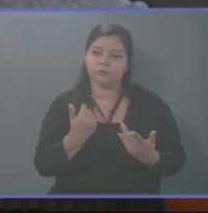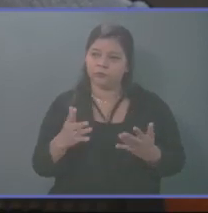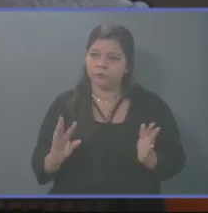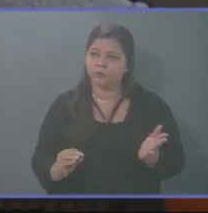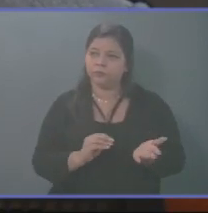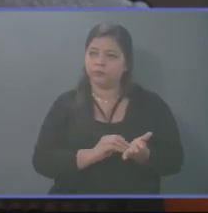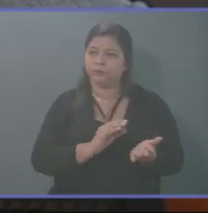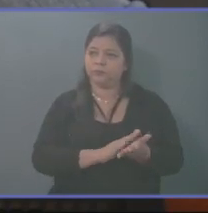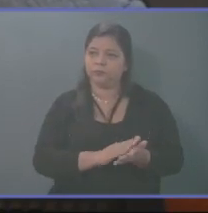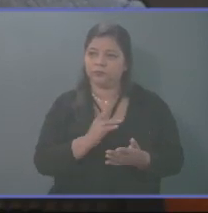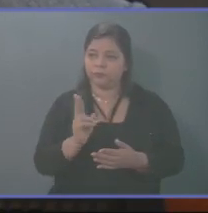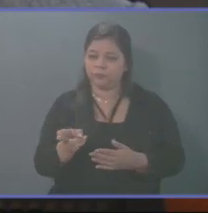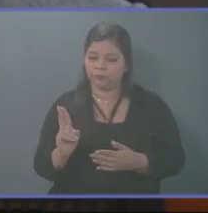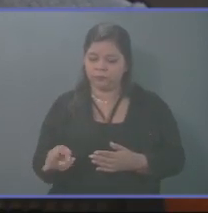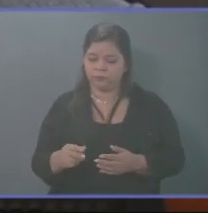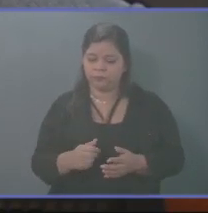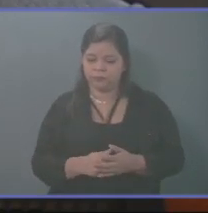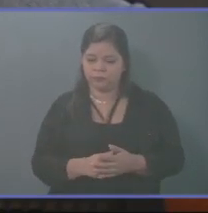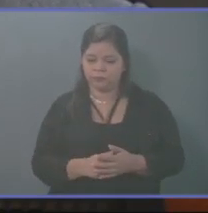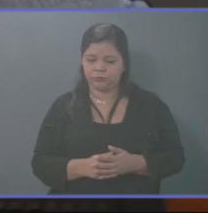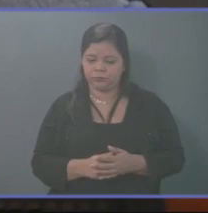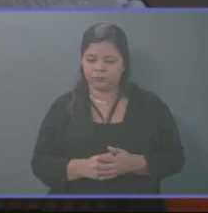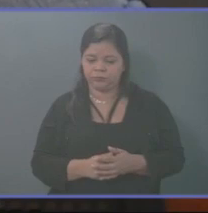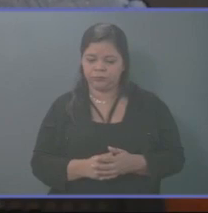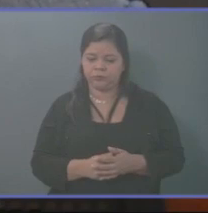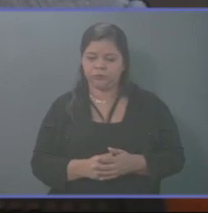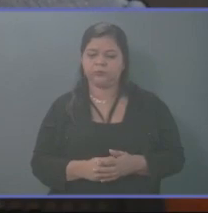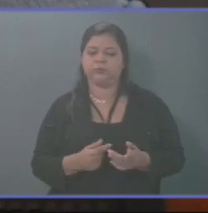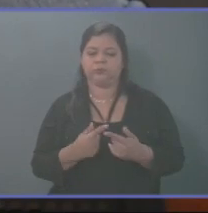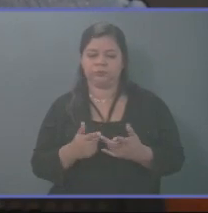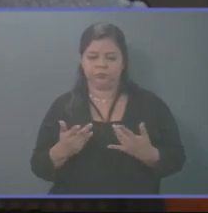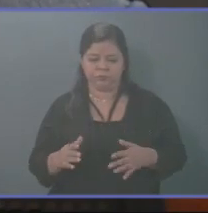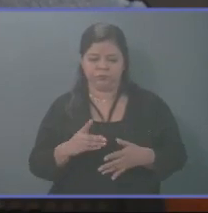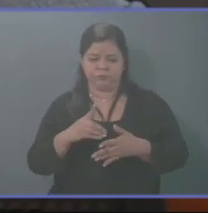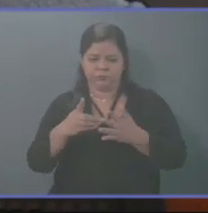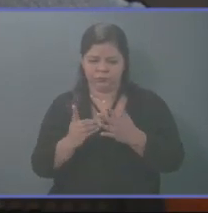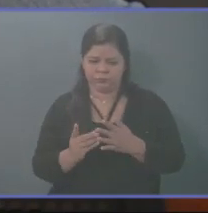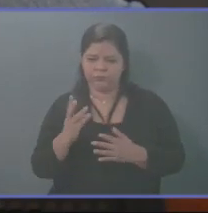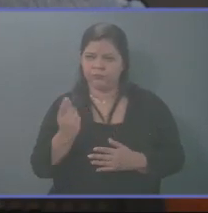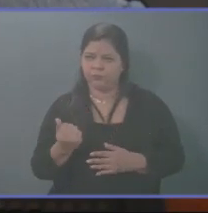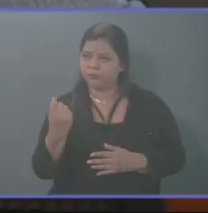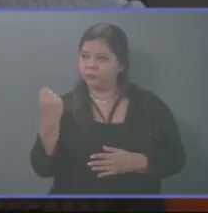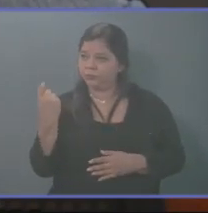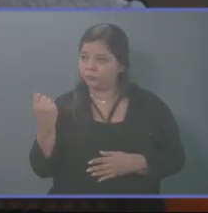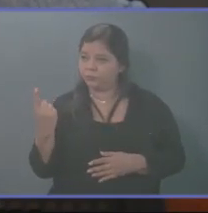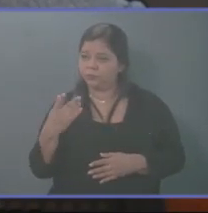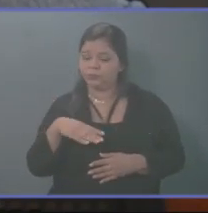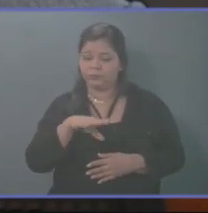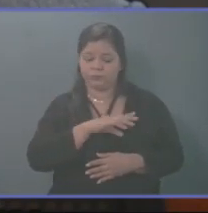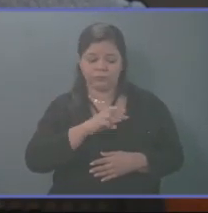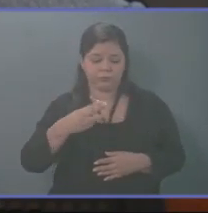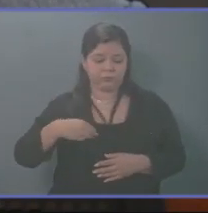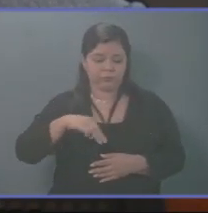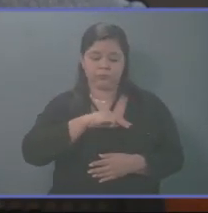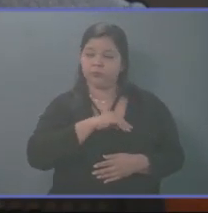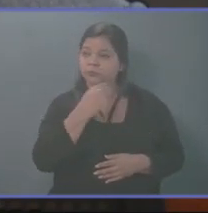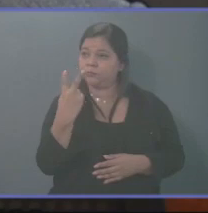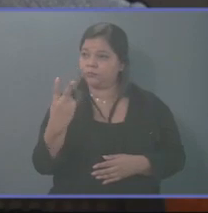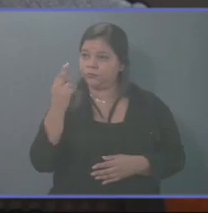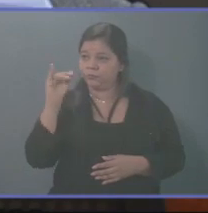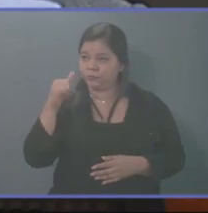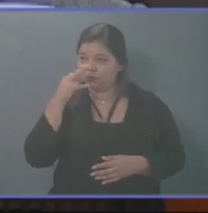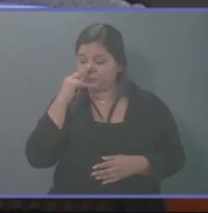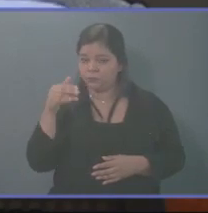los miembros que la integran, Romano IV, que mediante decreto número 11 del Consejo de Ministros de fecha 2 de junio